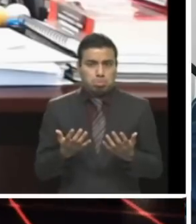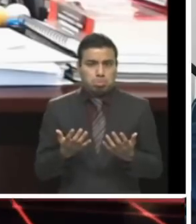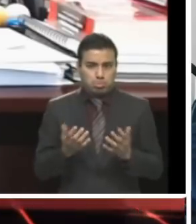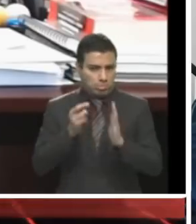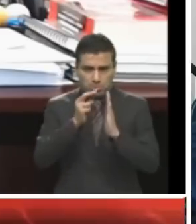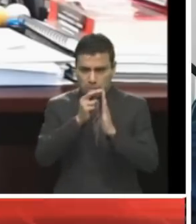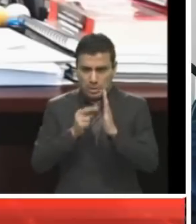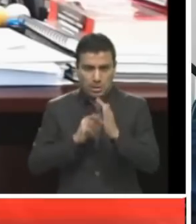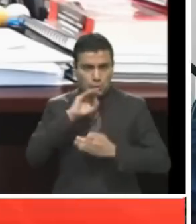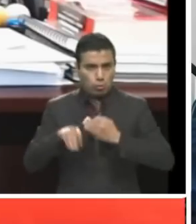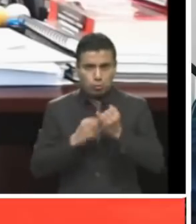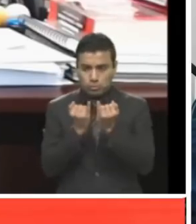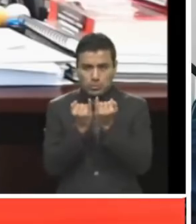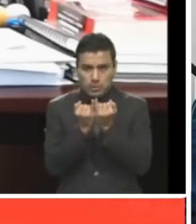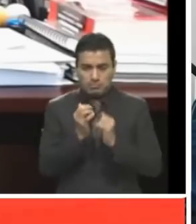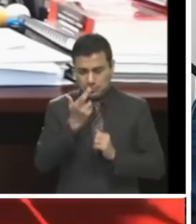prevalecer segundo